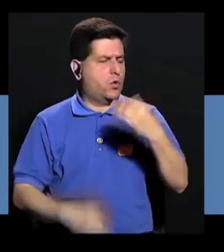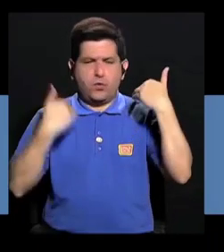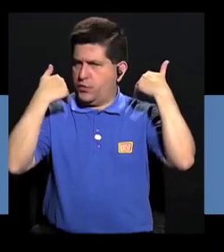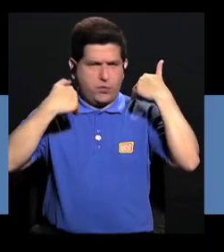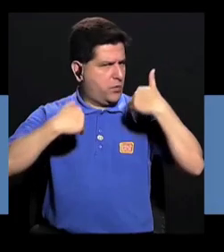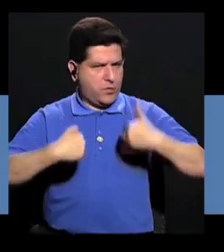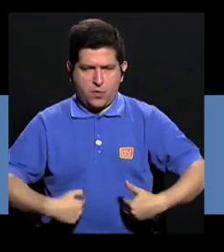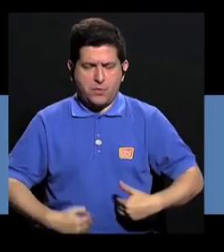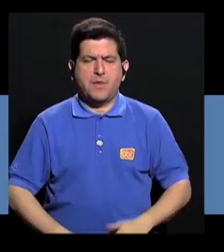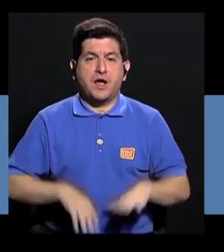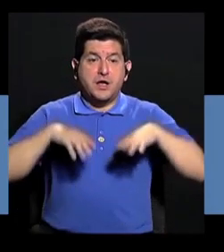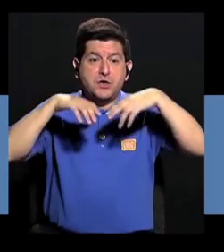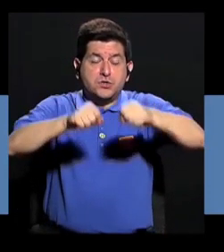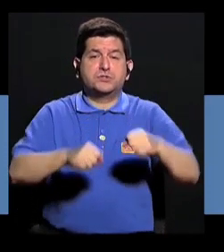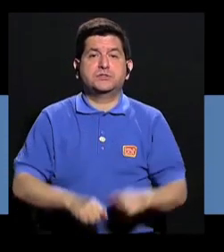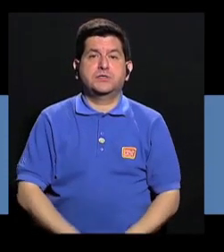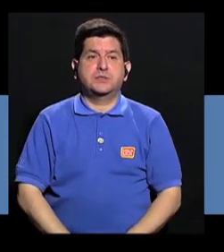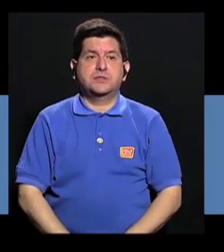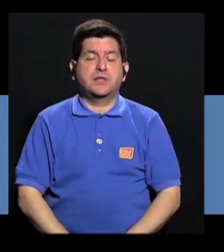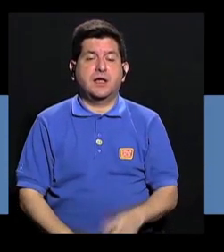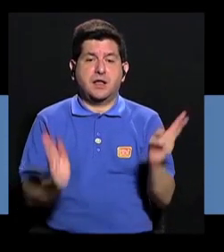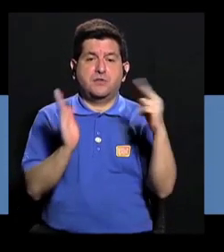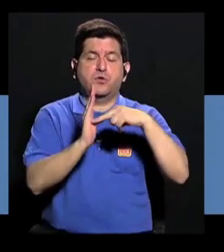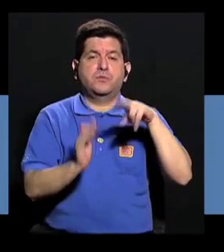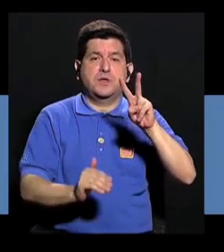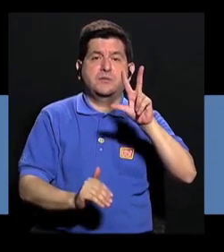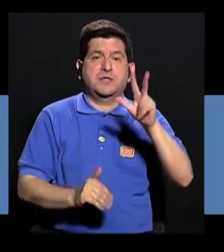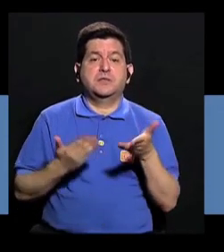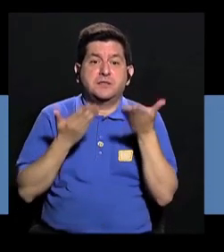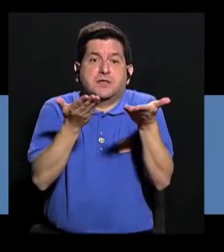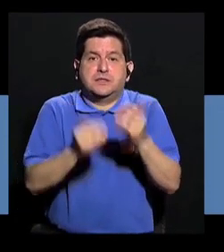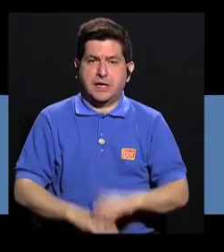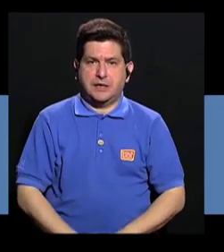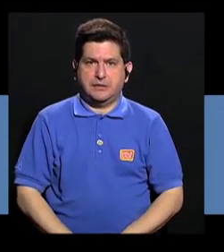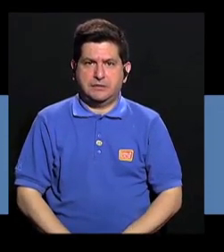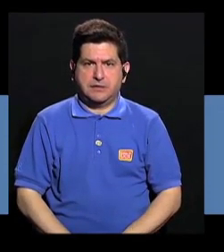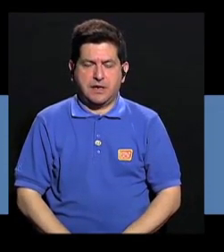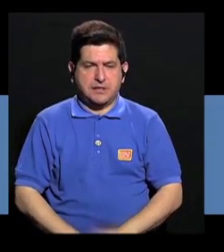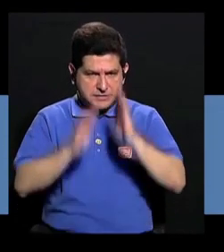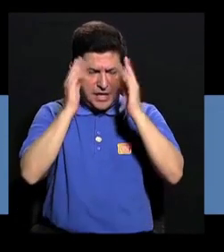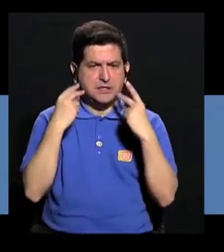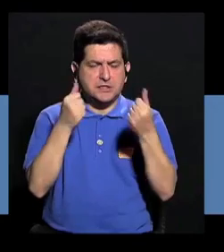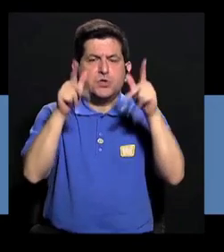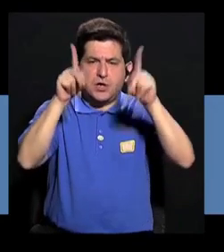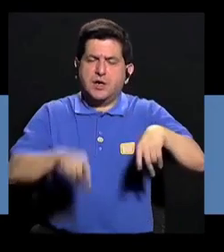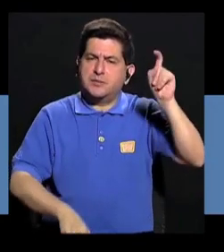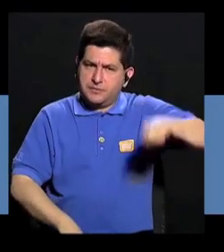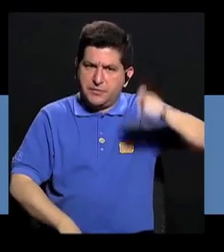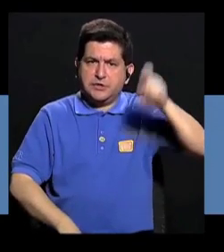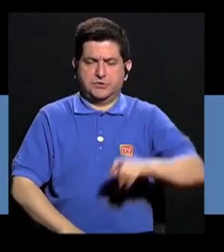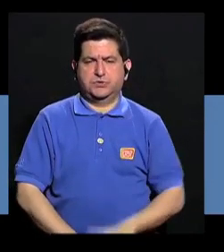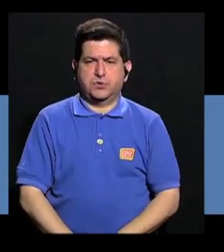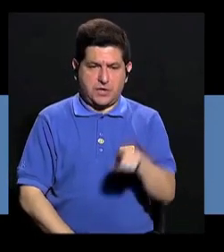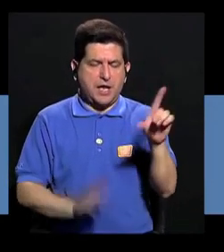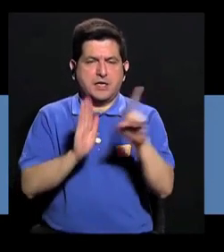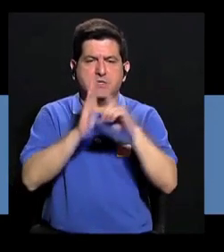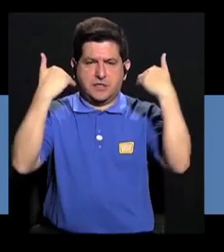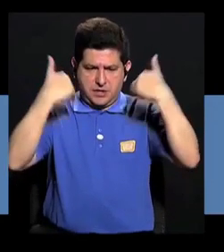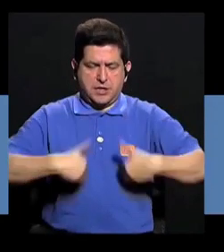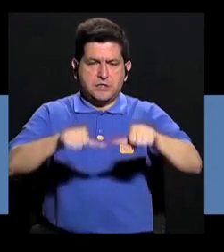sin humano que se le dé una cita para el 2023. Entonces, que se le dé una atención pronta a la gente que la requiere es